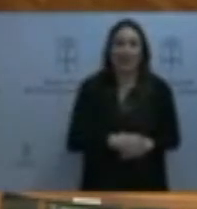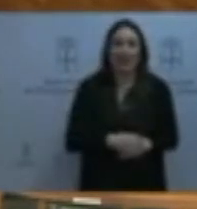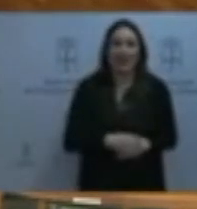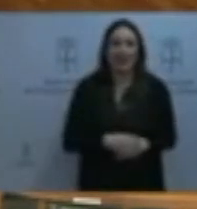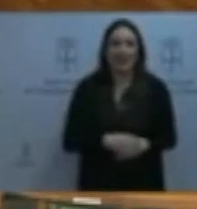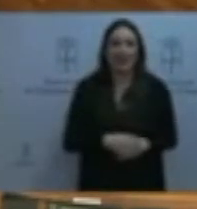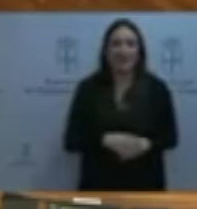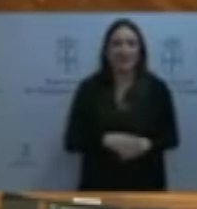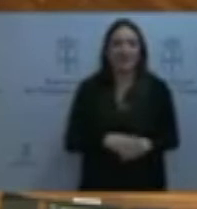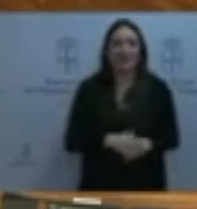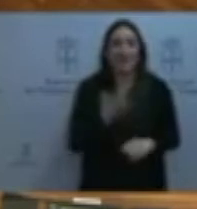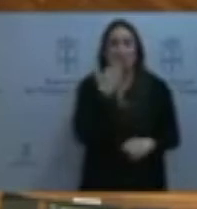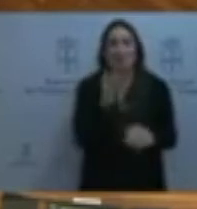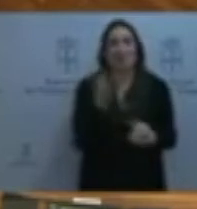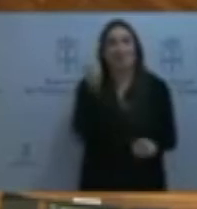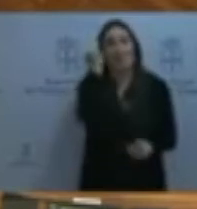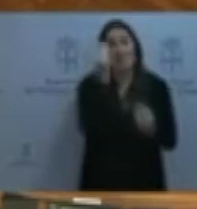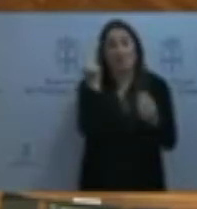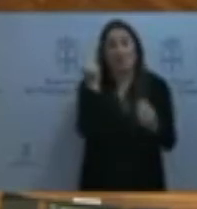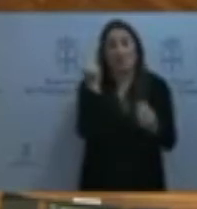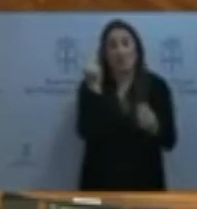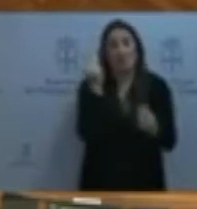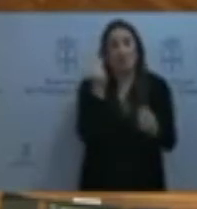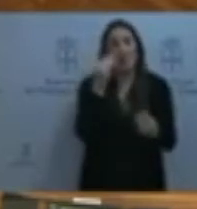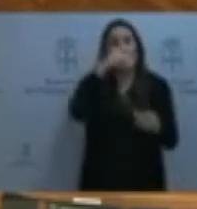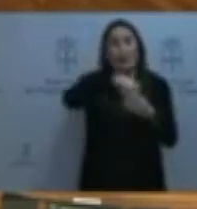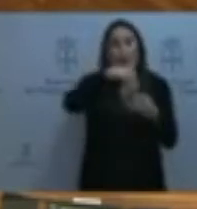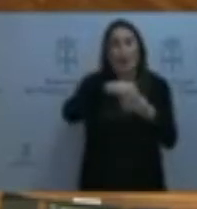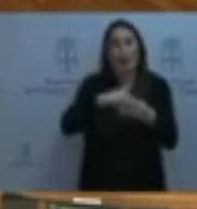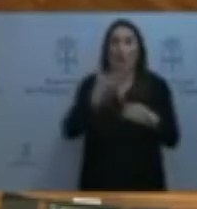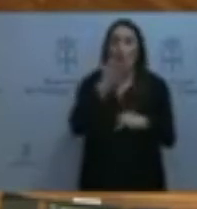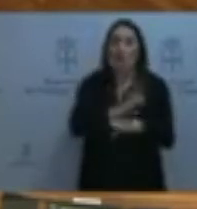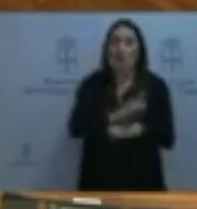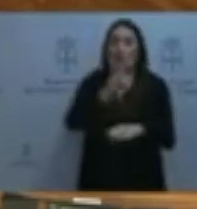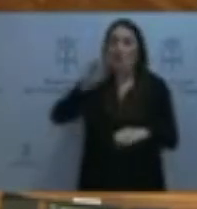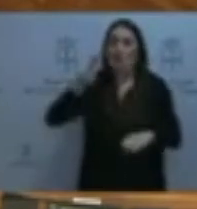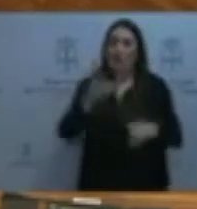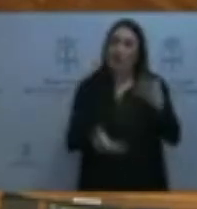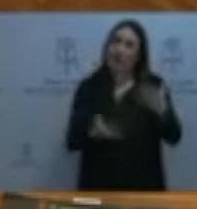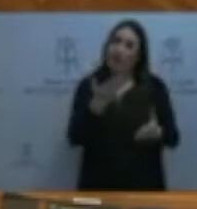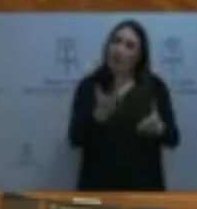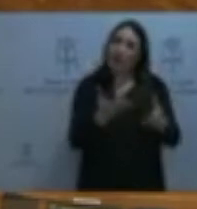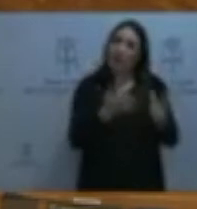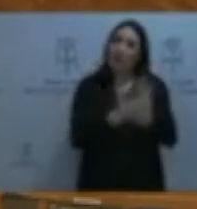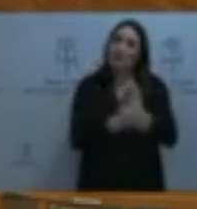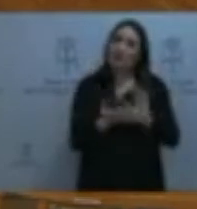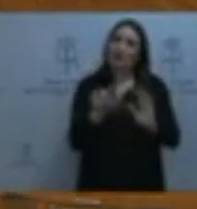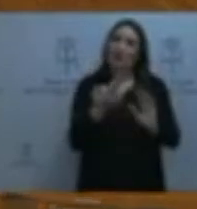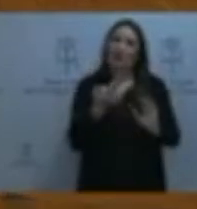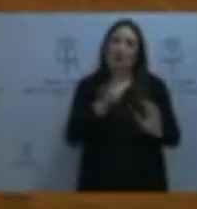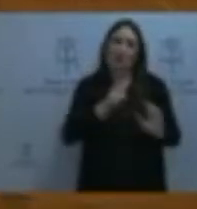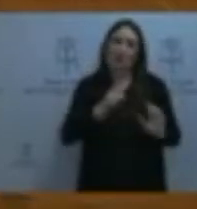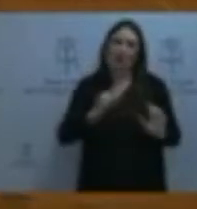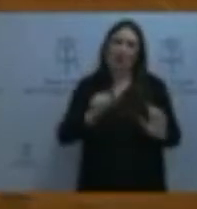Sinceramente, nos parece que valorar el contenido de esta moción de Izquierda Unida es tener que responder también a un oportunismo